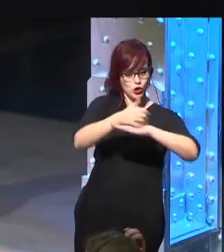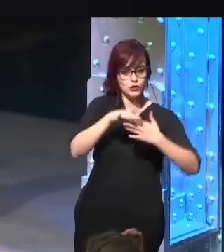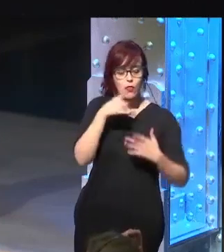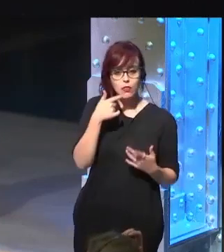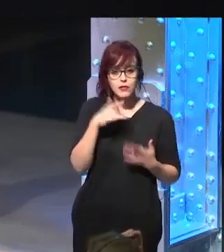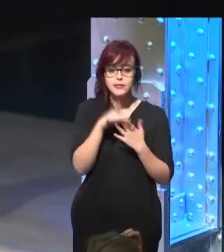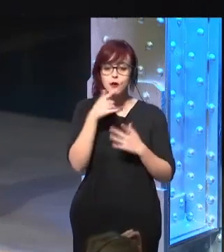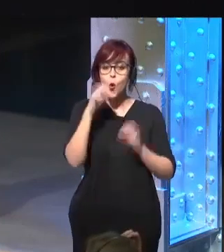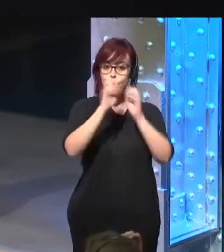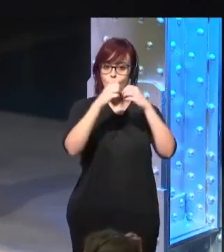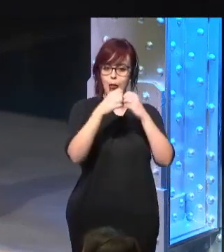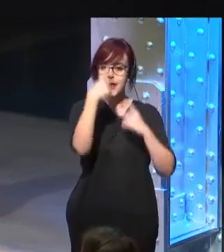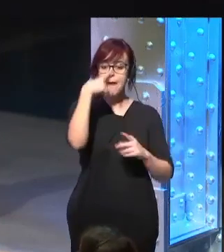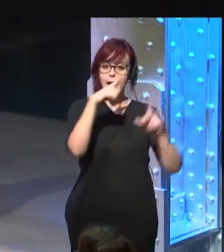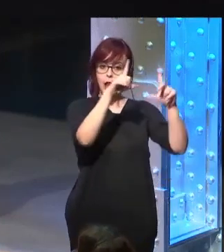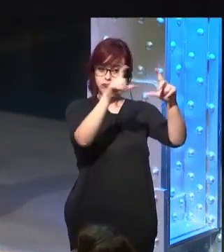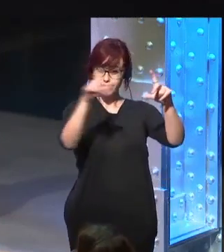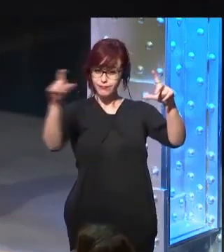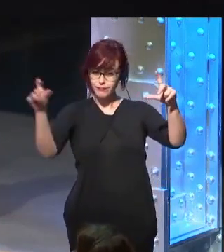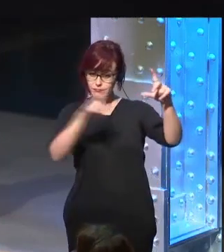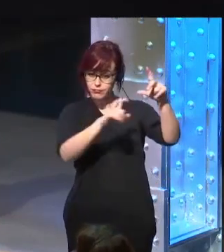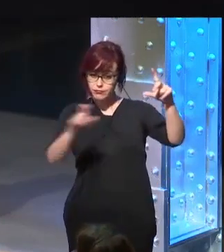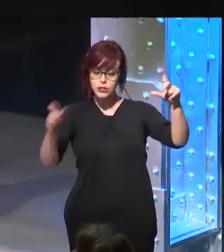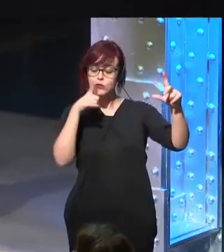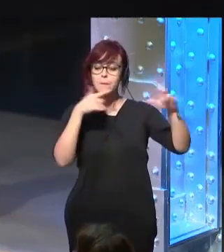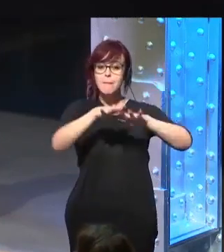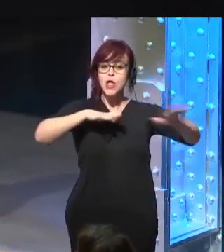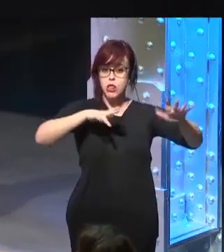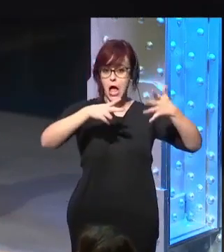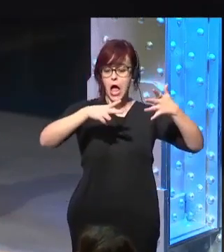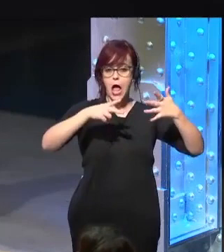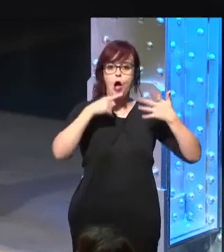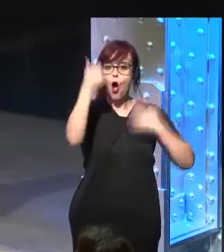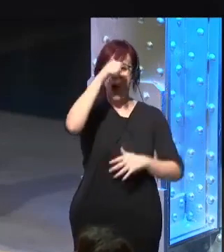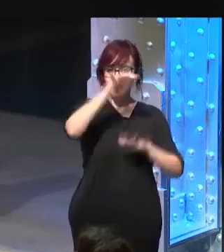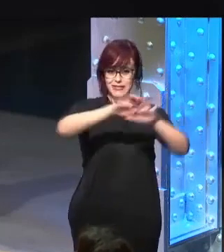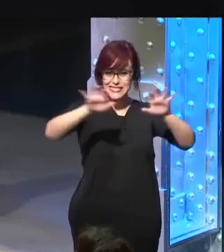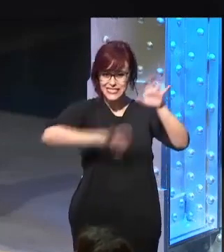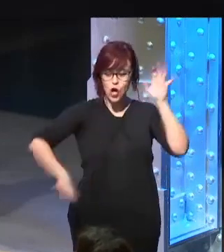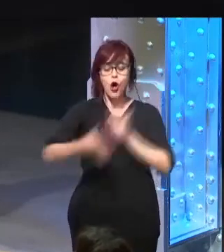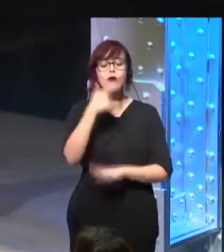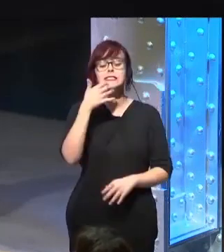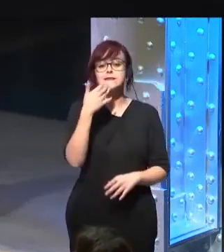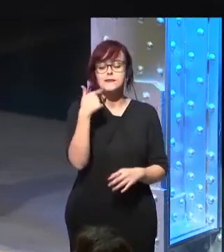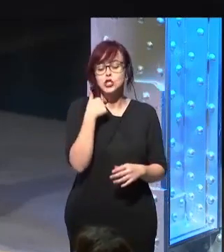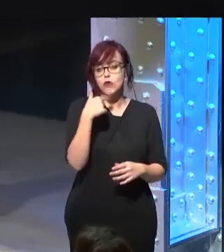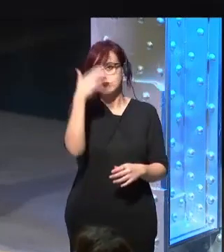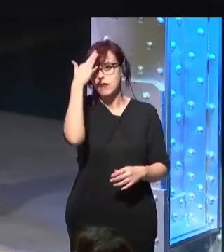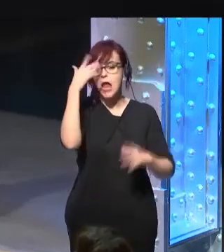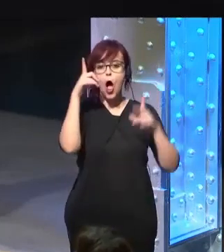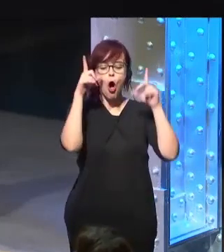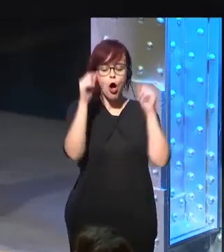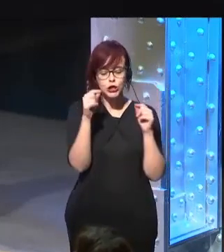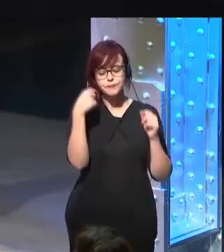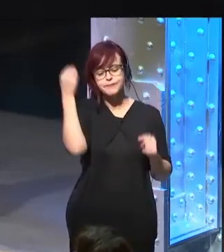eran hombres. Y esto con muchas otras profesiones se produciría igual. Incluso yo, si cierro los ojos